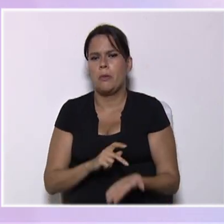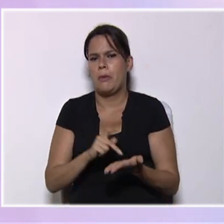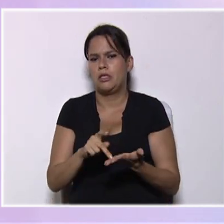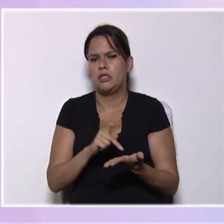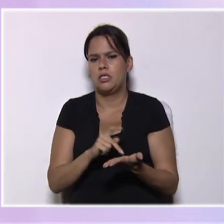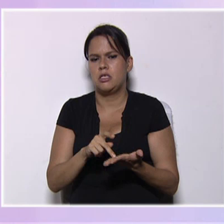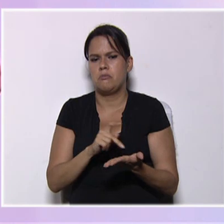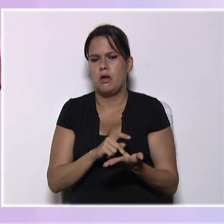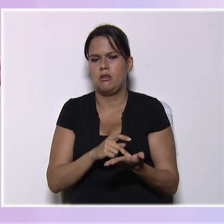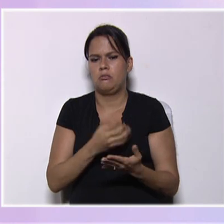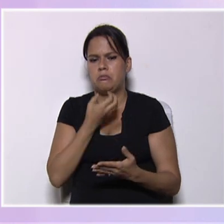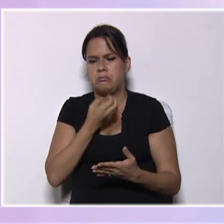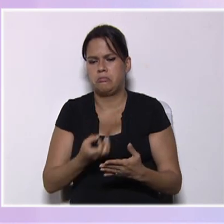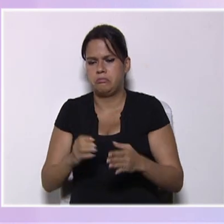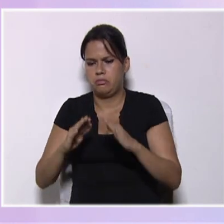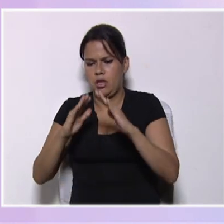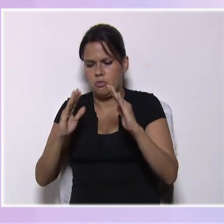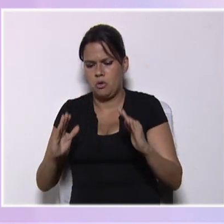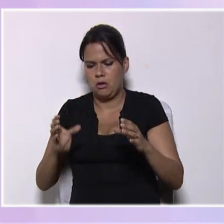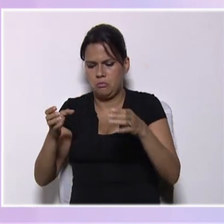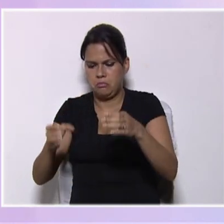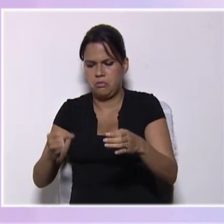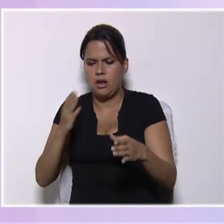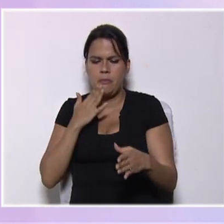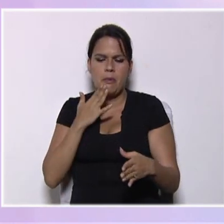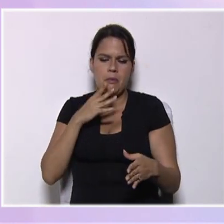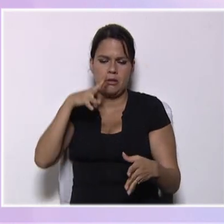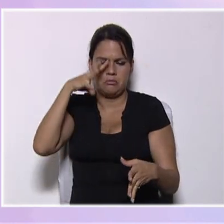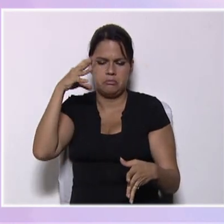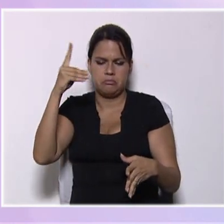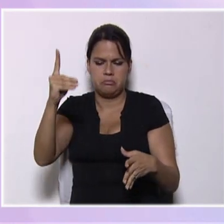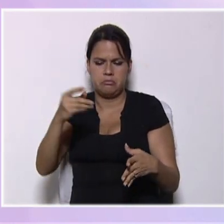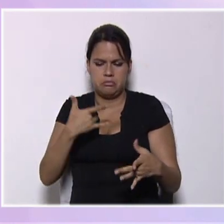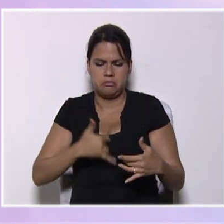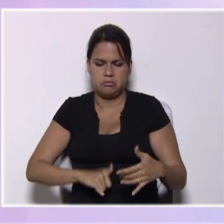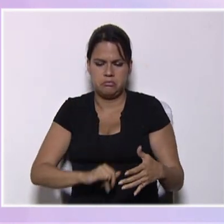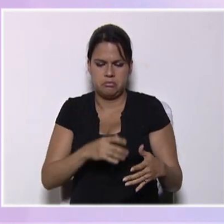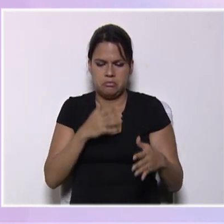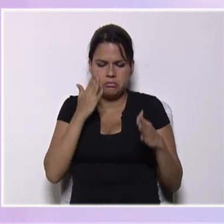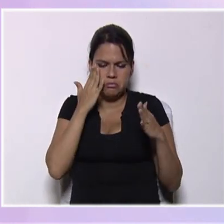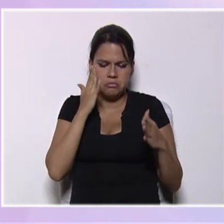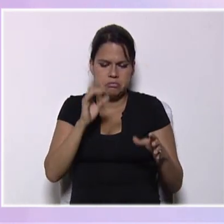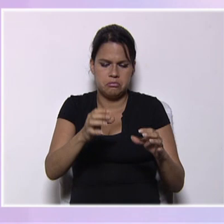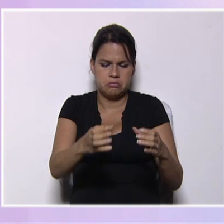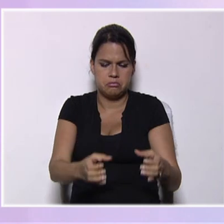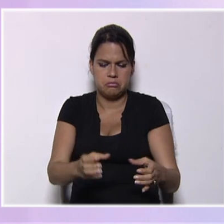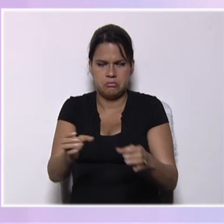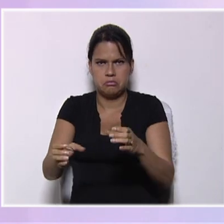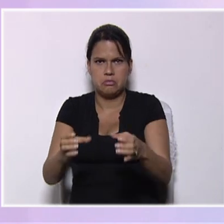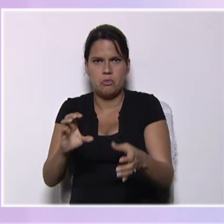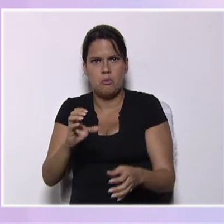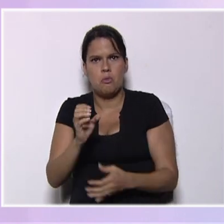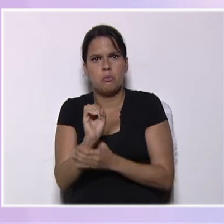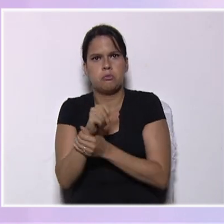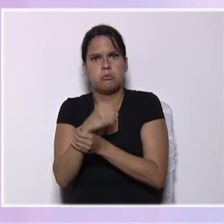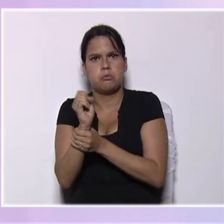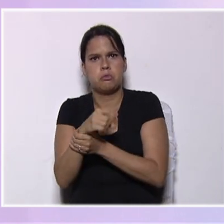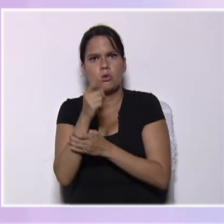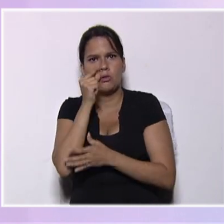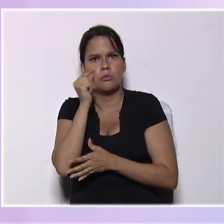un bonito detalle. A partir de este tubo, puedo cortarlo en partes iguales,